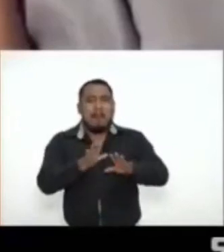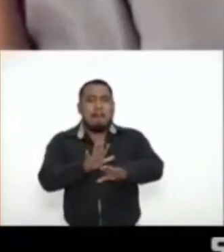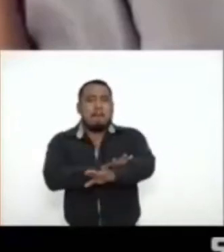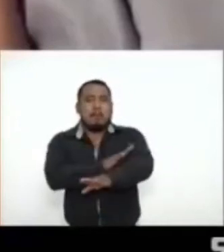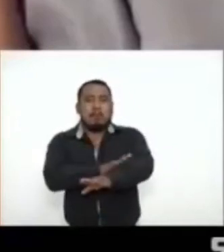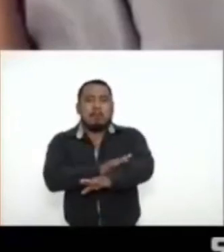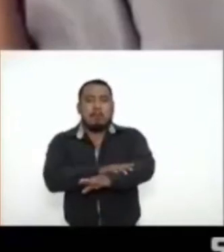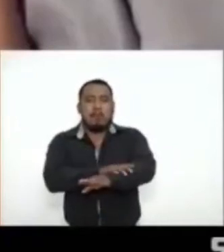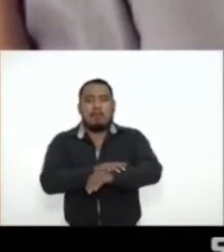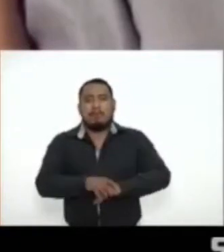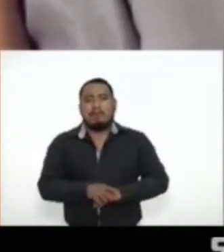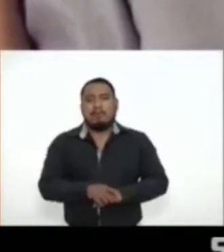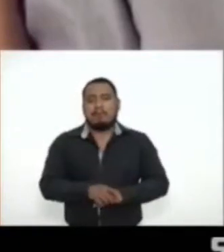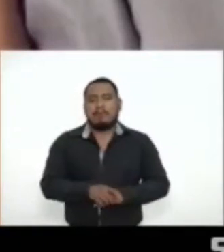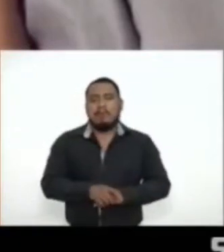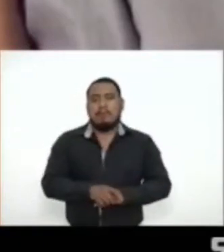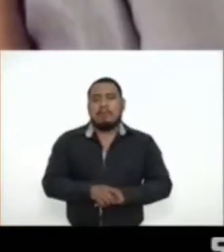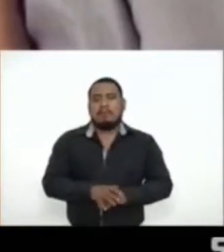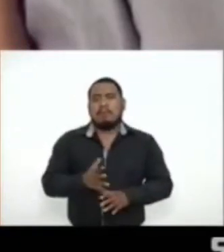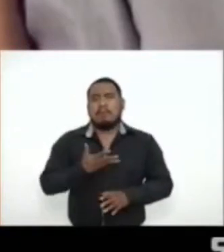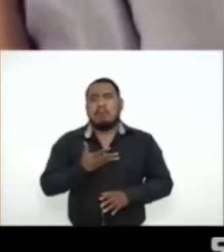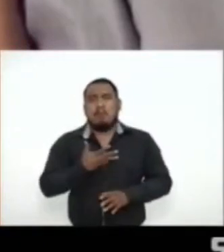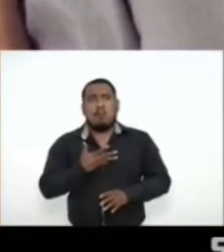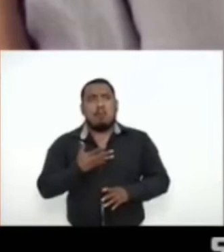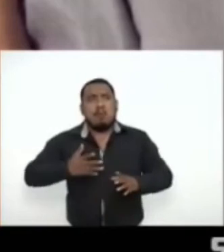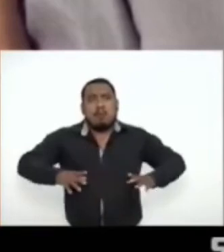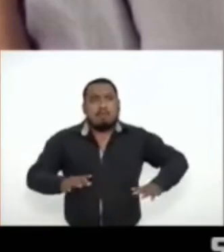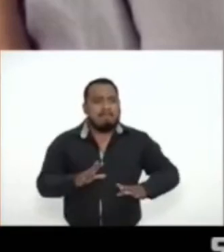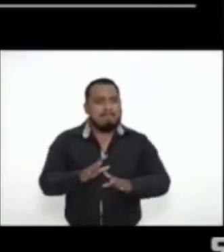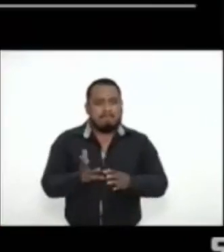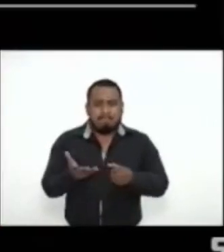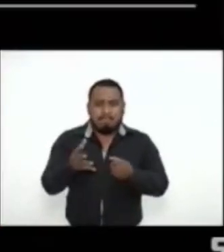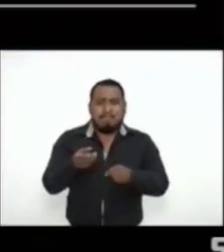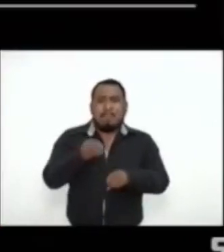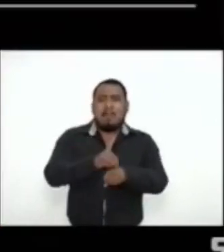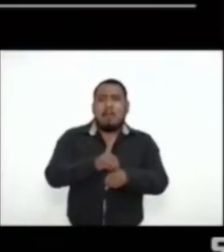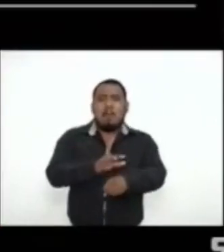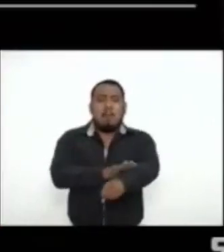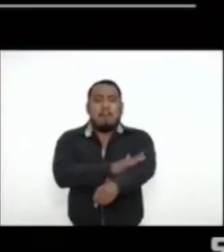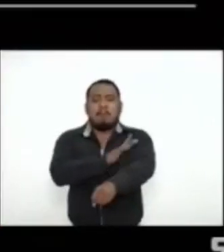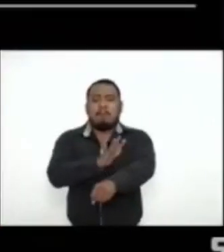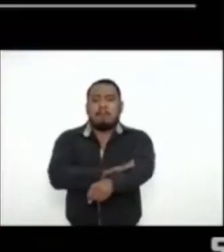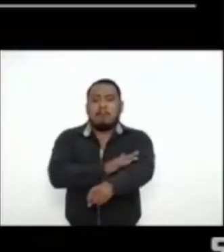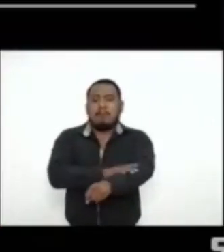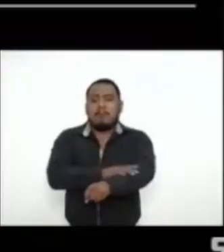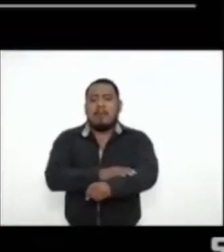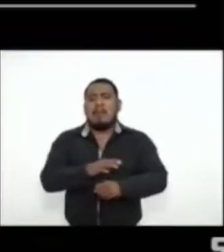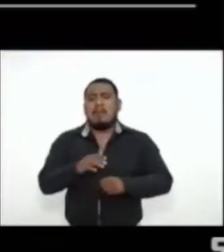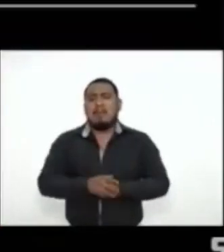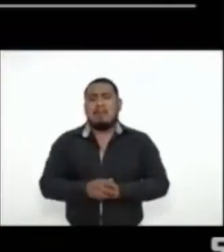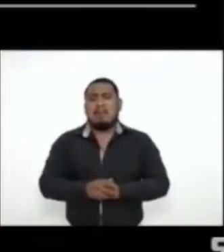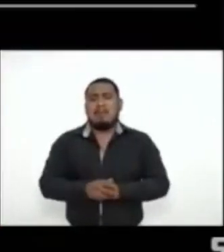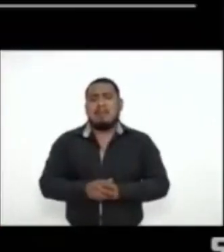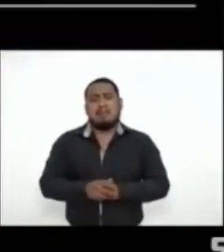y el resentir, con lo que les comentaba, tiene una carga emocional, ¿sí? Y hay que hacernos esta